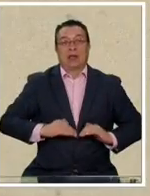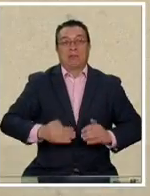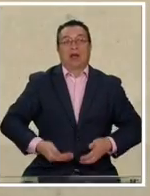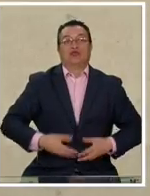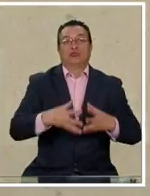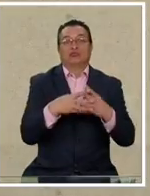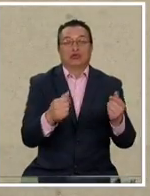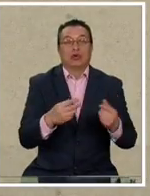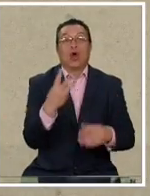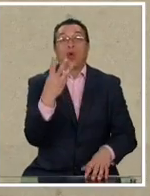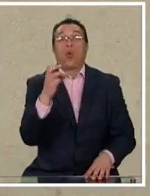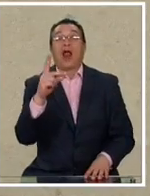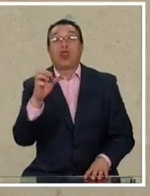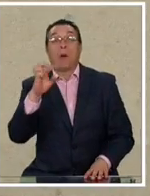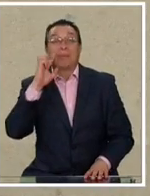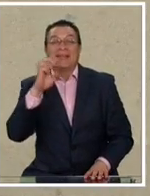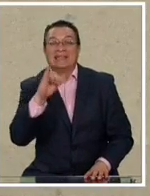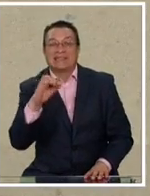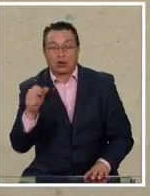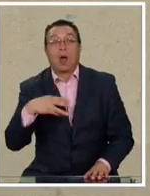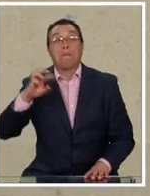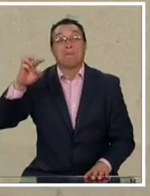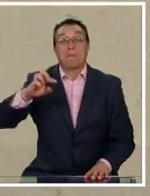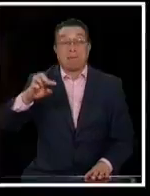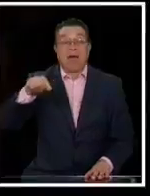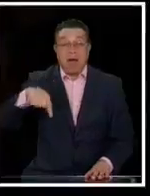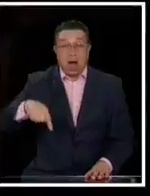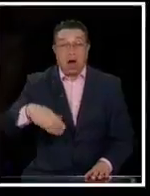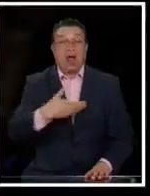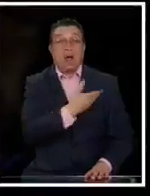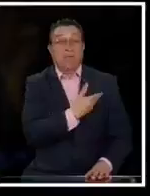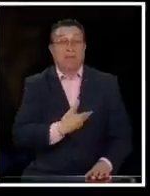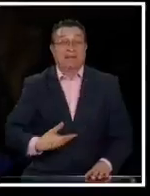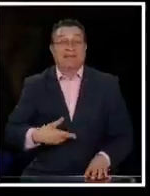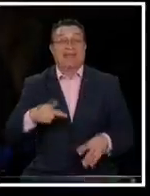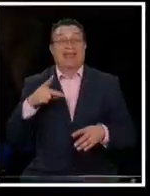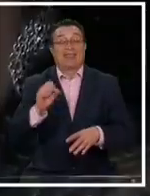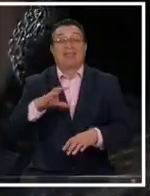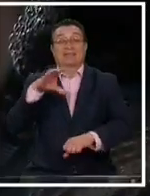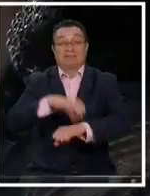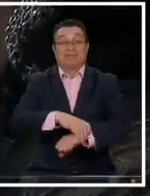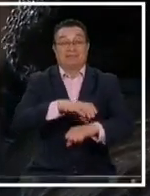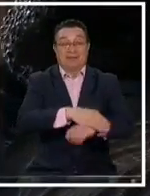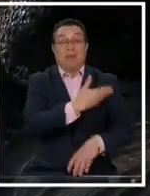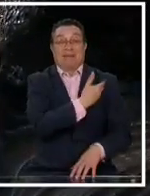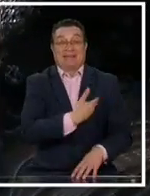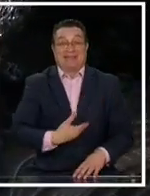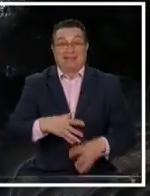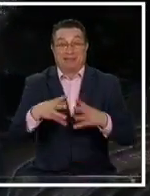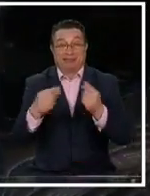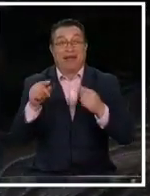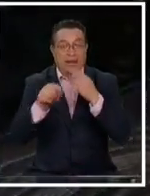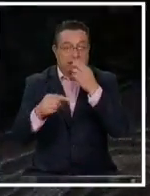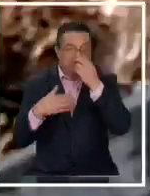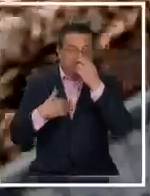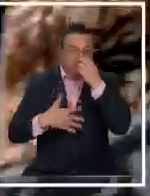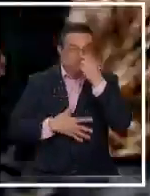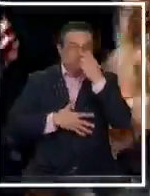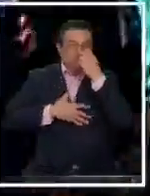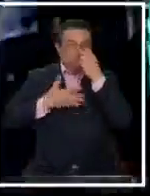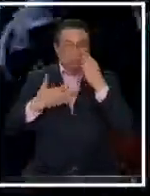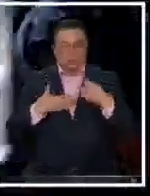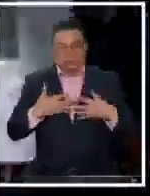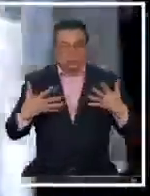embarazo. También Waldo Pizarro Molina, el padre de la ahora presidenta de la agrupación de detenidos desaparecidos. Son sentimientos muy